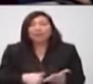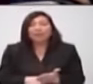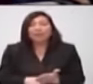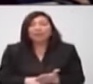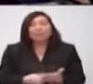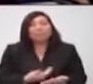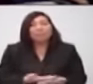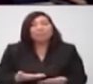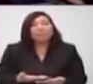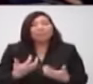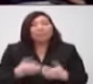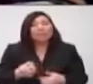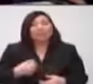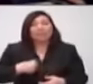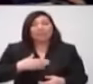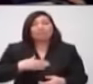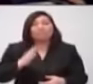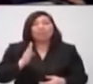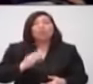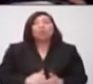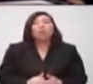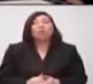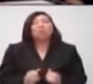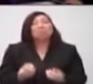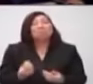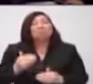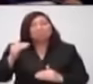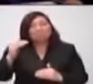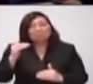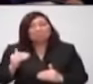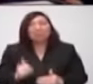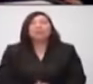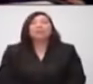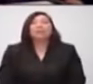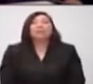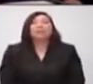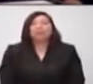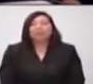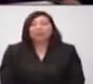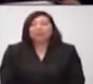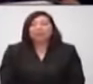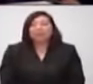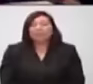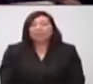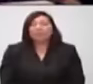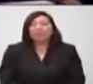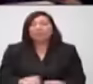sean emitidas por empresas bancarias, como debe ser, con cierta categoría, categoría A. Lo cierto que esto daba que los